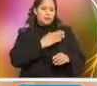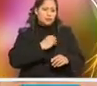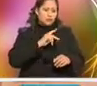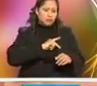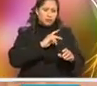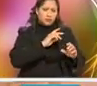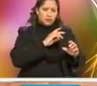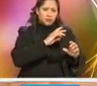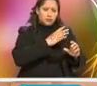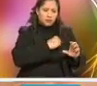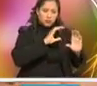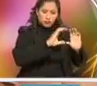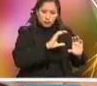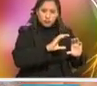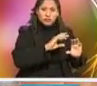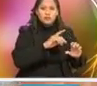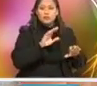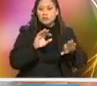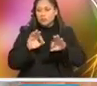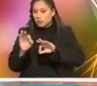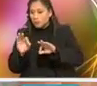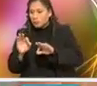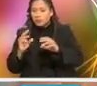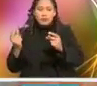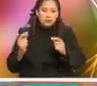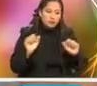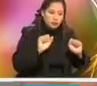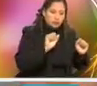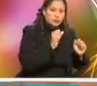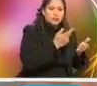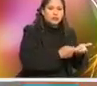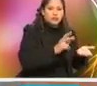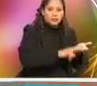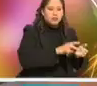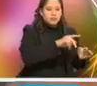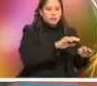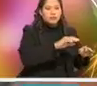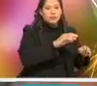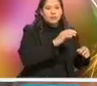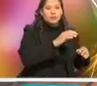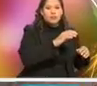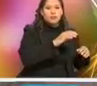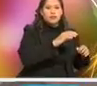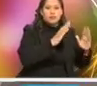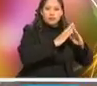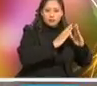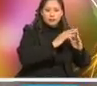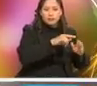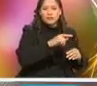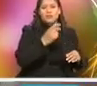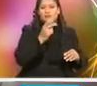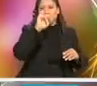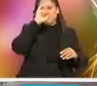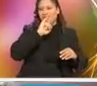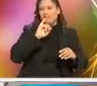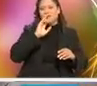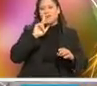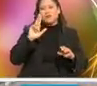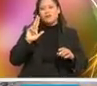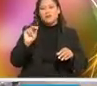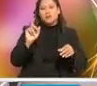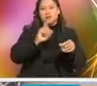entonces no se va a concentrar en el trabajo. Entra incluso entre las propias mujeres esta percepción de que